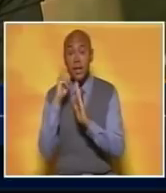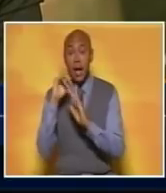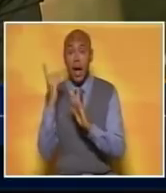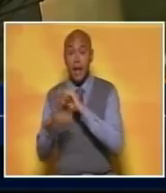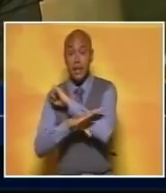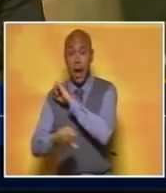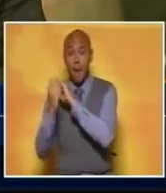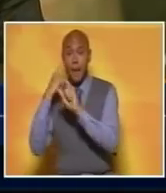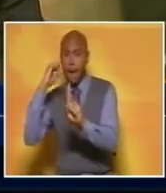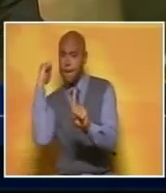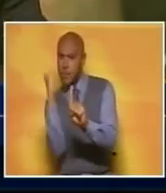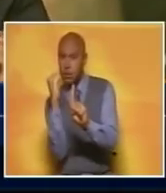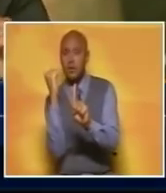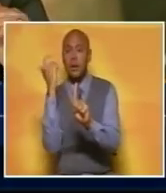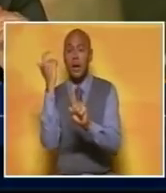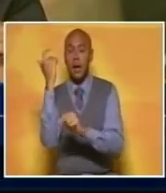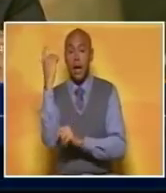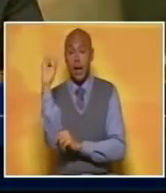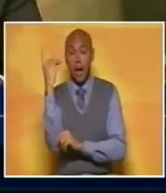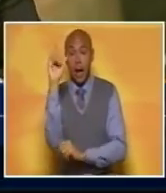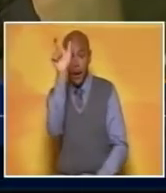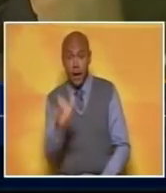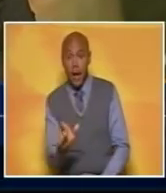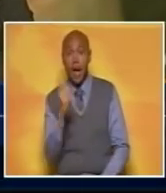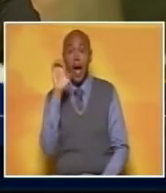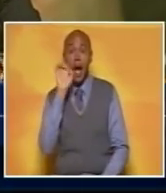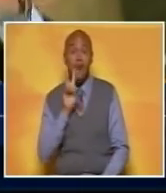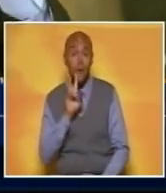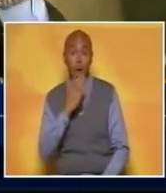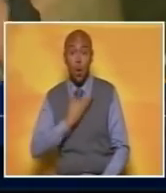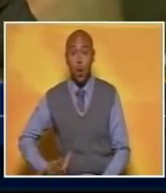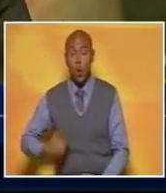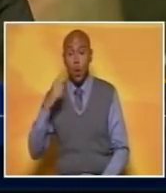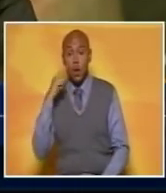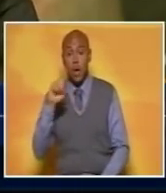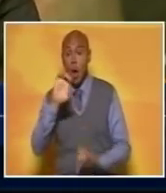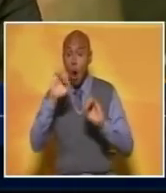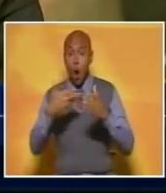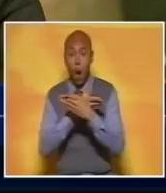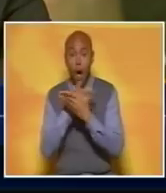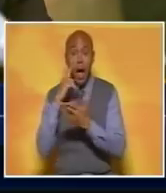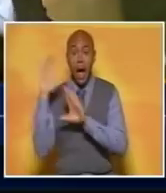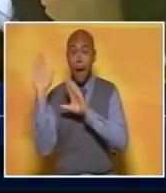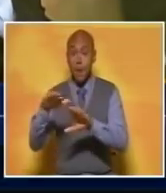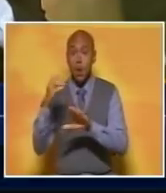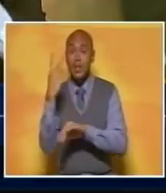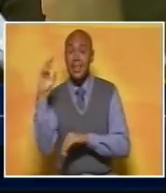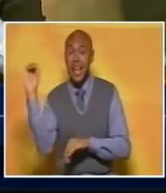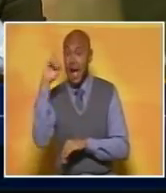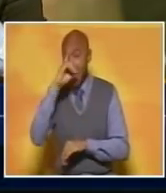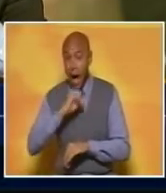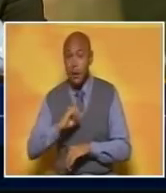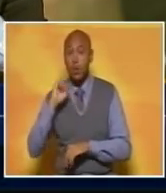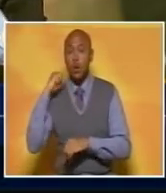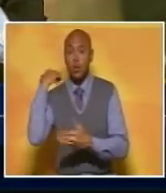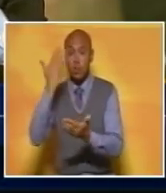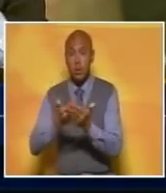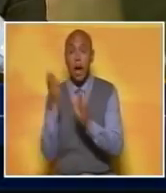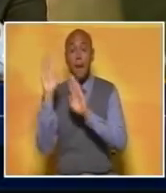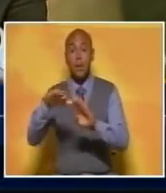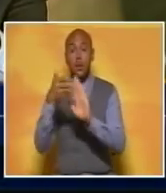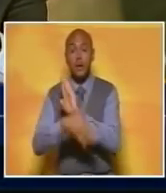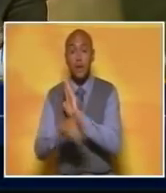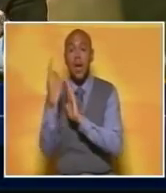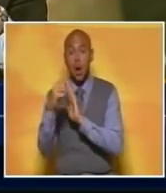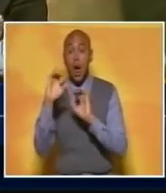por la espalda. La OEA que ha avalado todos los golpes de Estado en América Latina durante 100 años. La OEA forma parte de